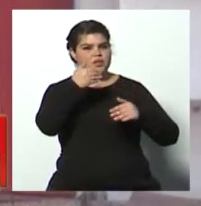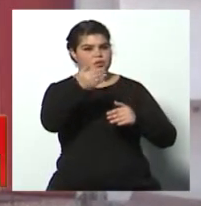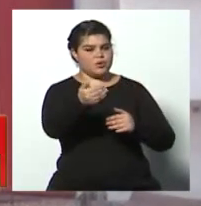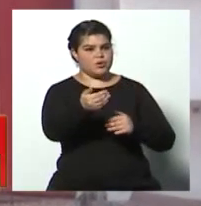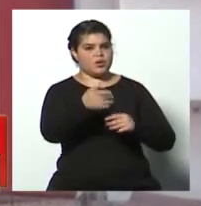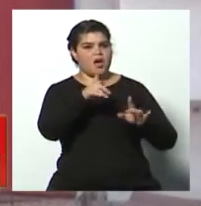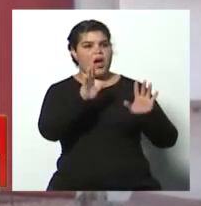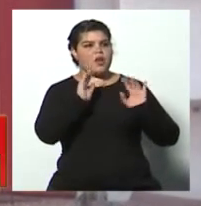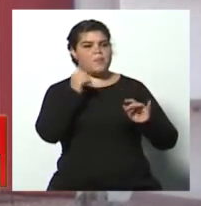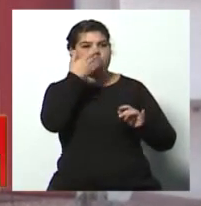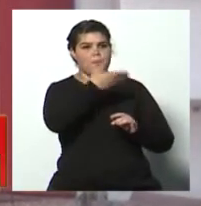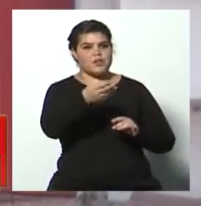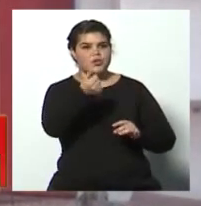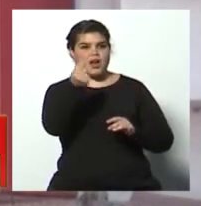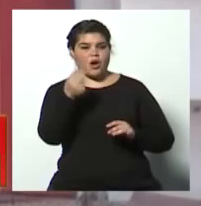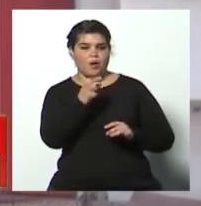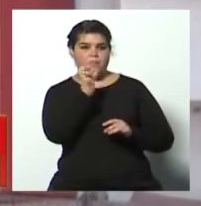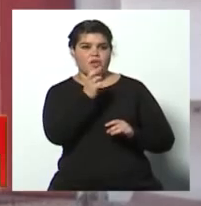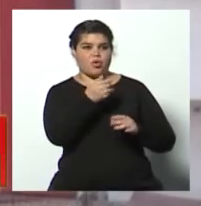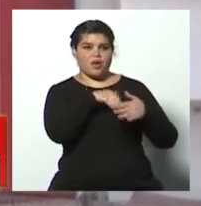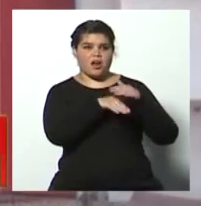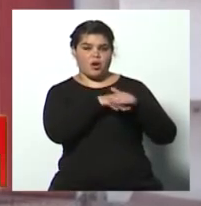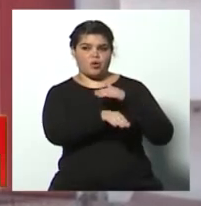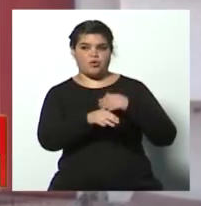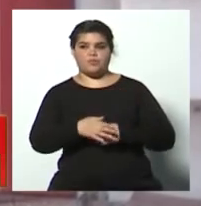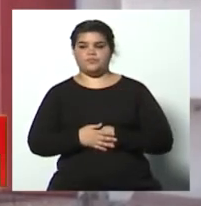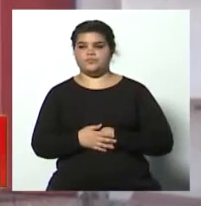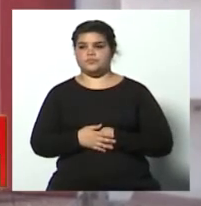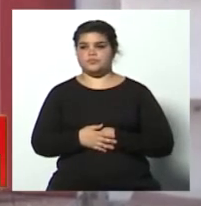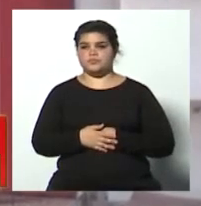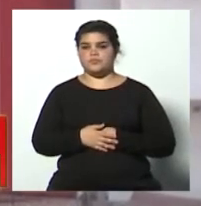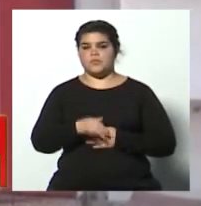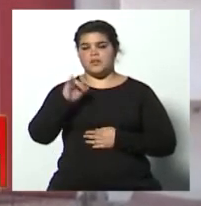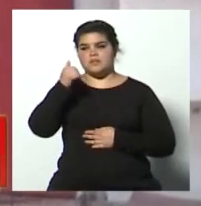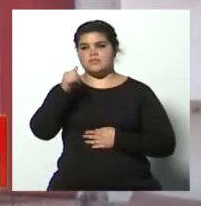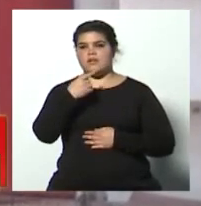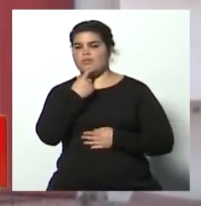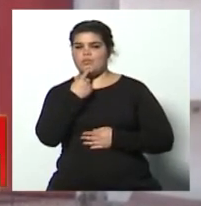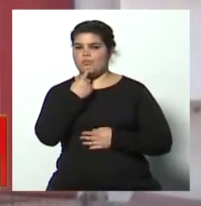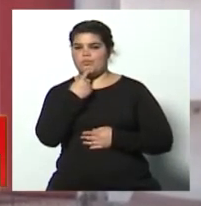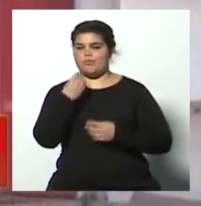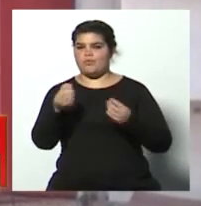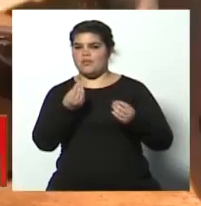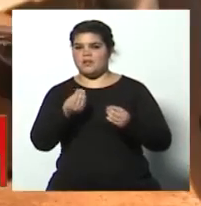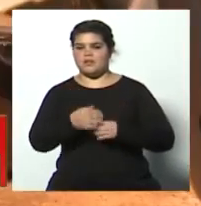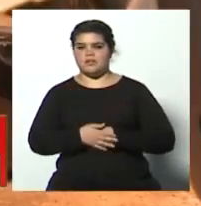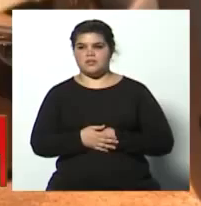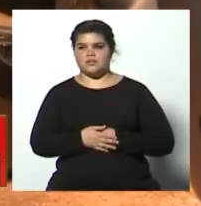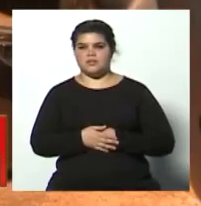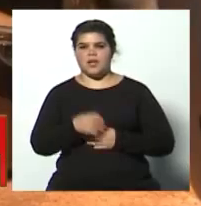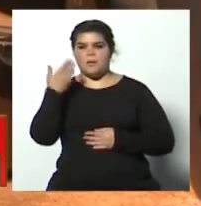vaya a comprar el dólar ahorro. Sí, o sea, la incertidumbre tiene que ver con que absolutamente ya nadie